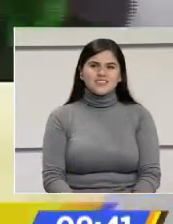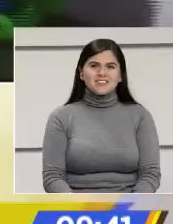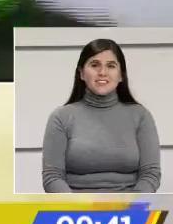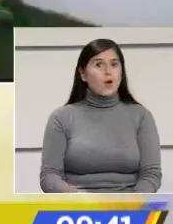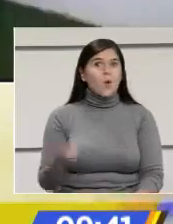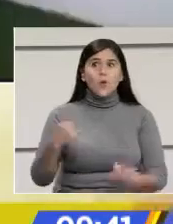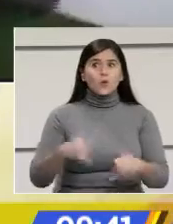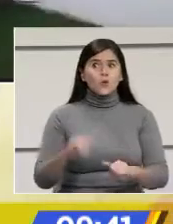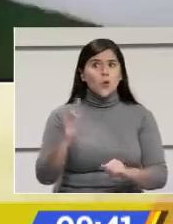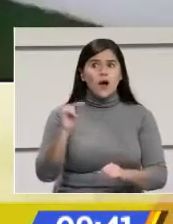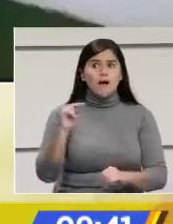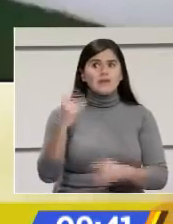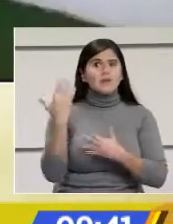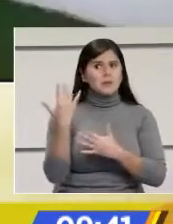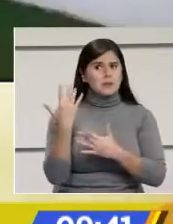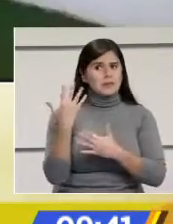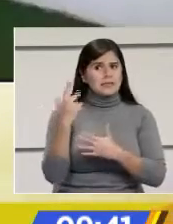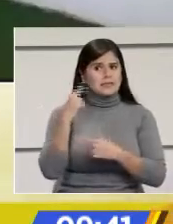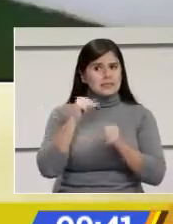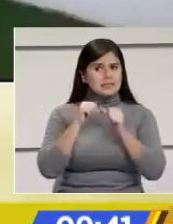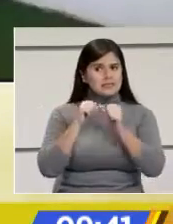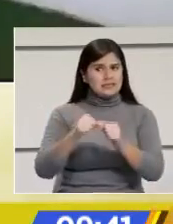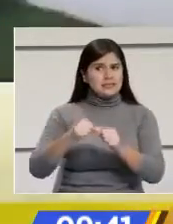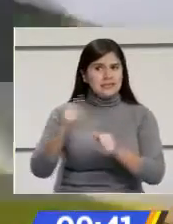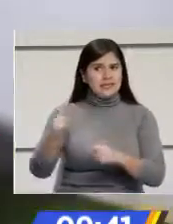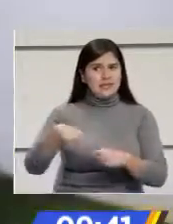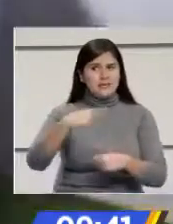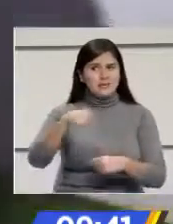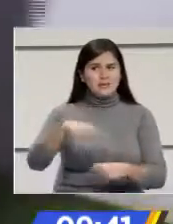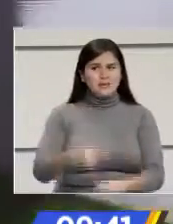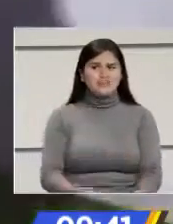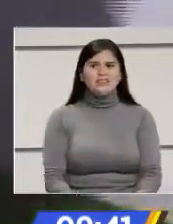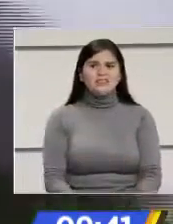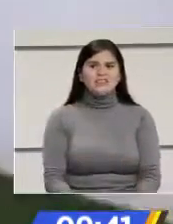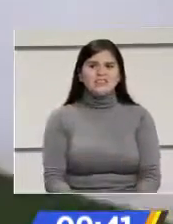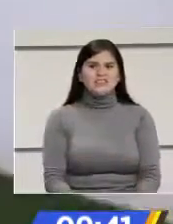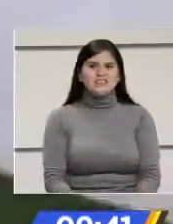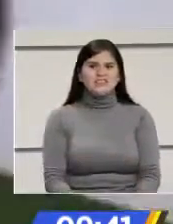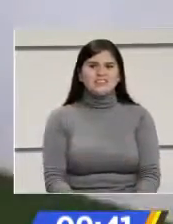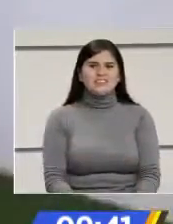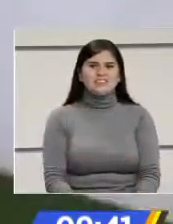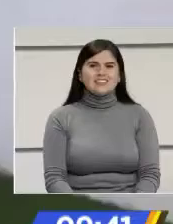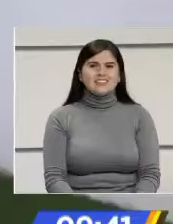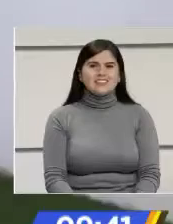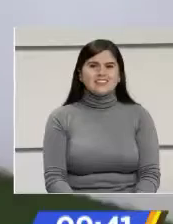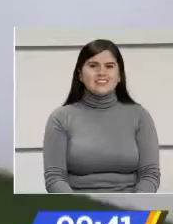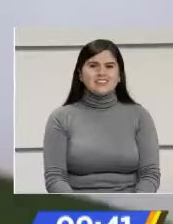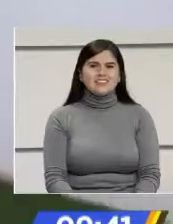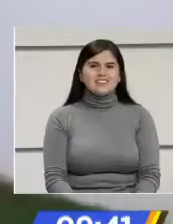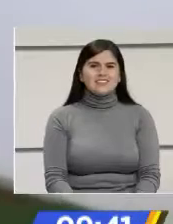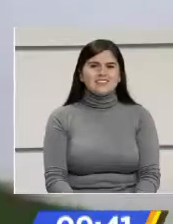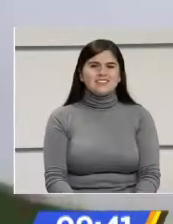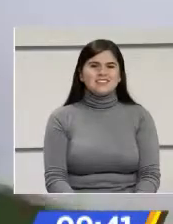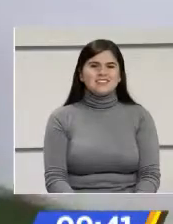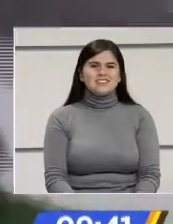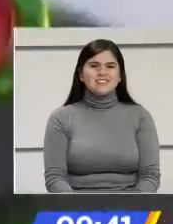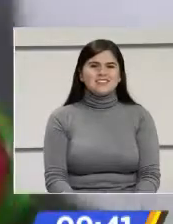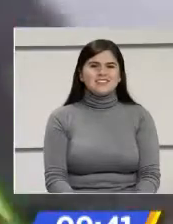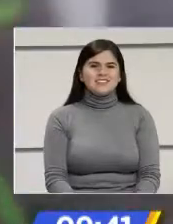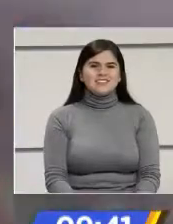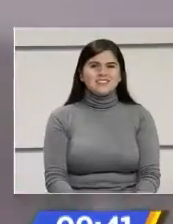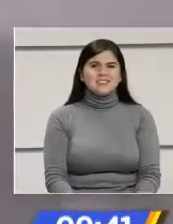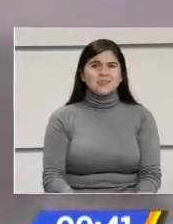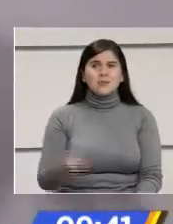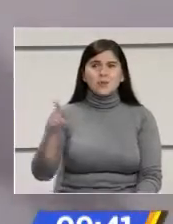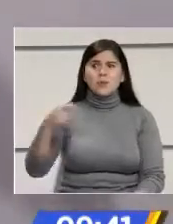No, todavía no, llega a esa parte, todavía no, gracias. Qué van, nos llevan como a 100 por hora. Dios mío. Esto es